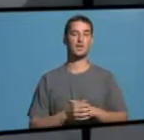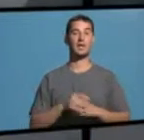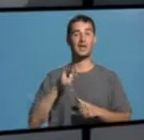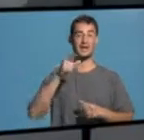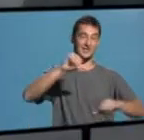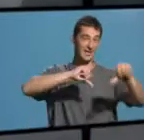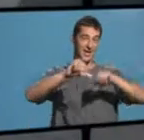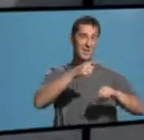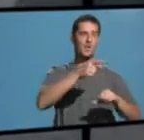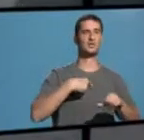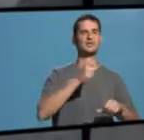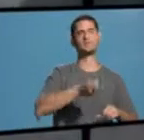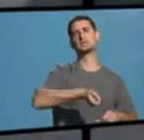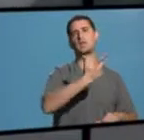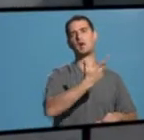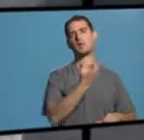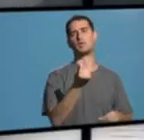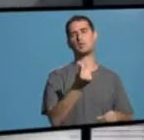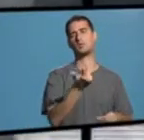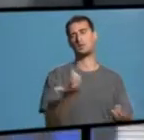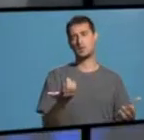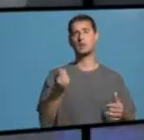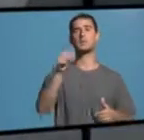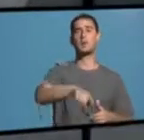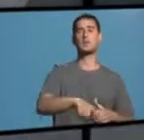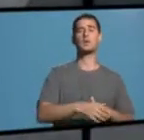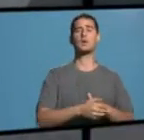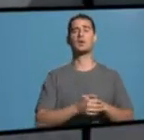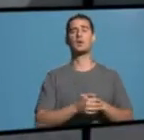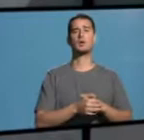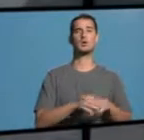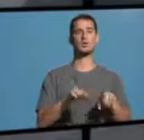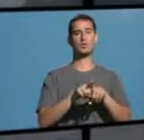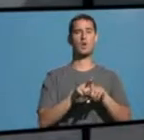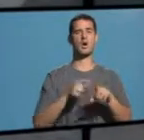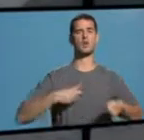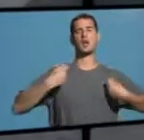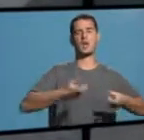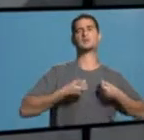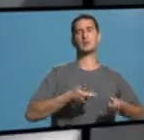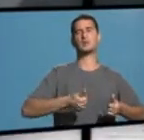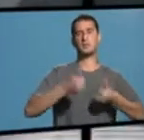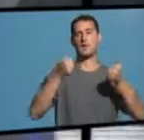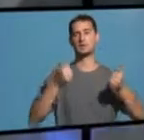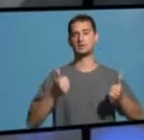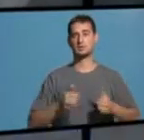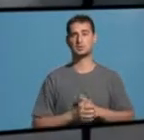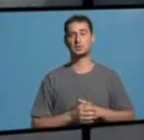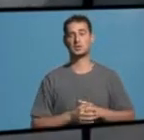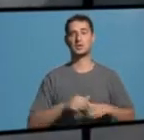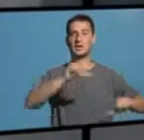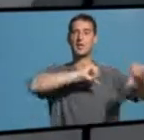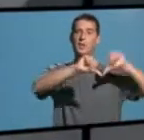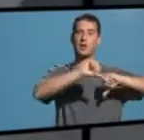lo que genera un mayor coste quizás y también un mayor gasto, sobre todo de reactivos